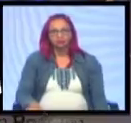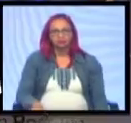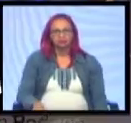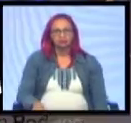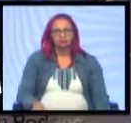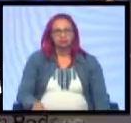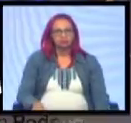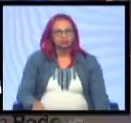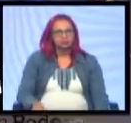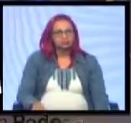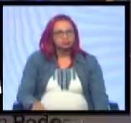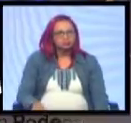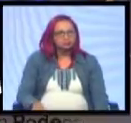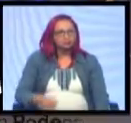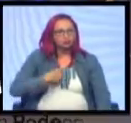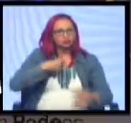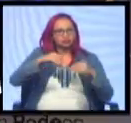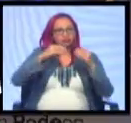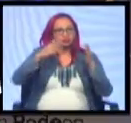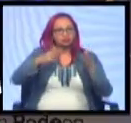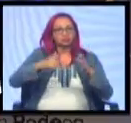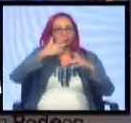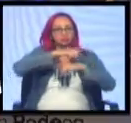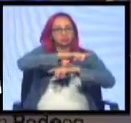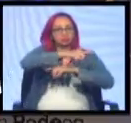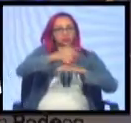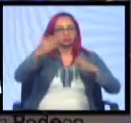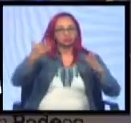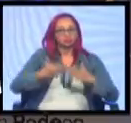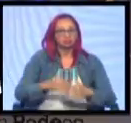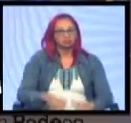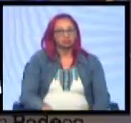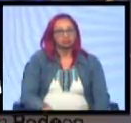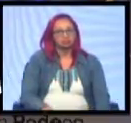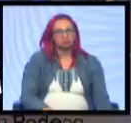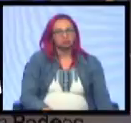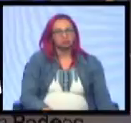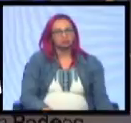Yo como vendedor de lotería... Ah, es un vendedor de lotería, bienvenido.